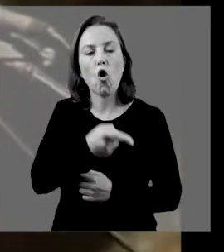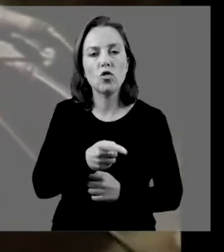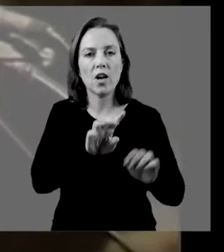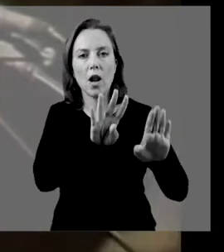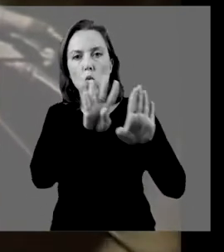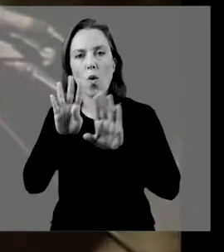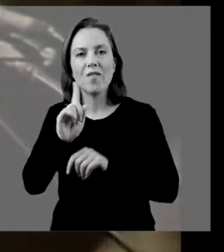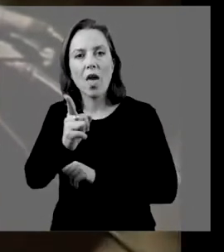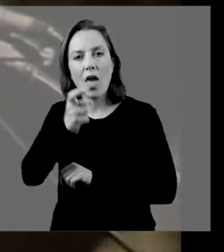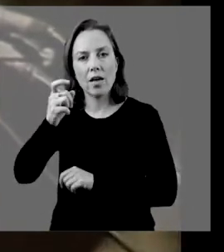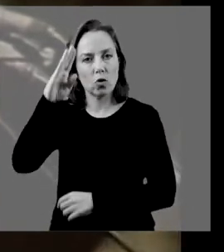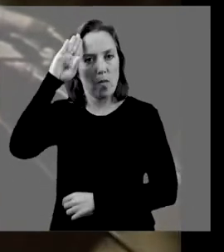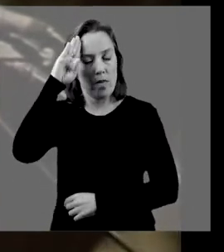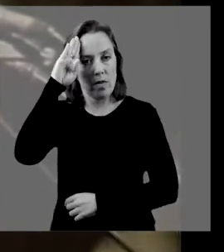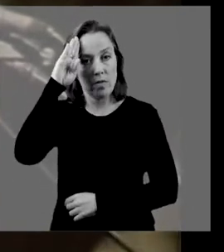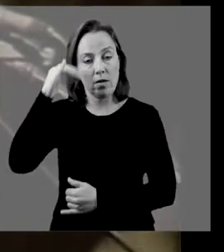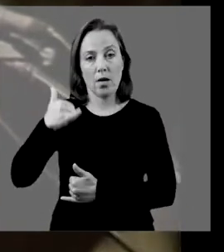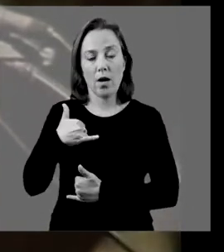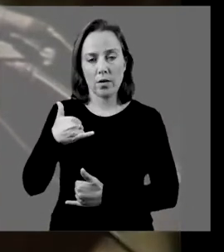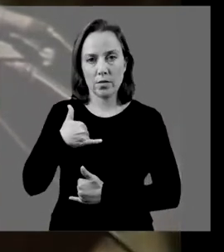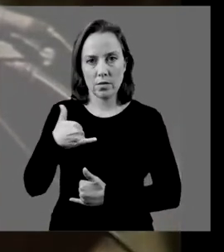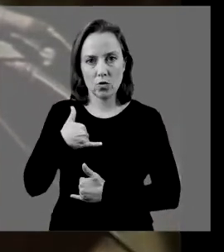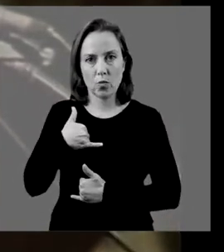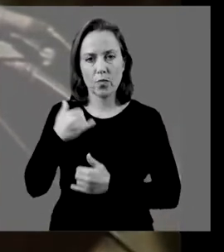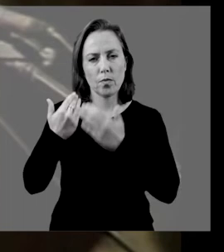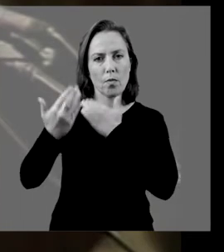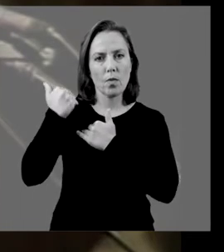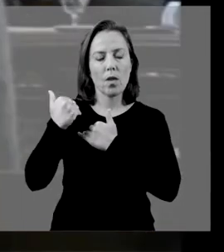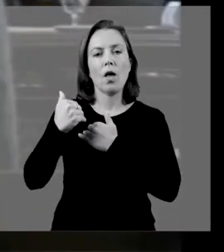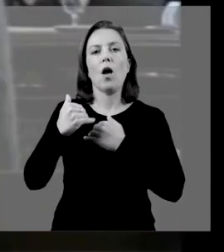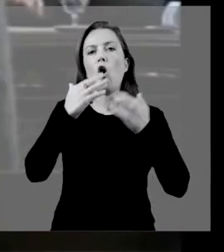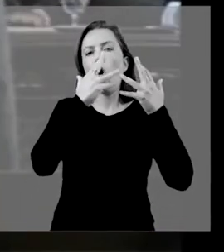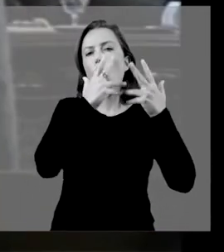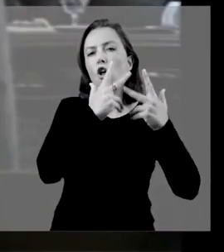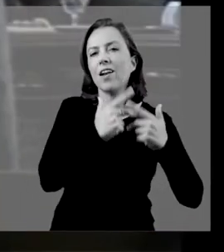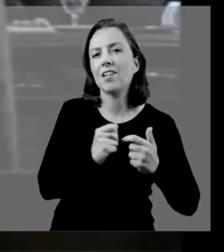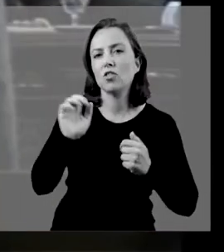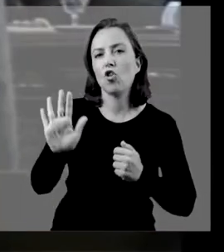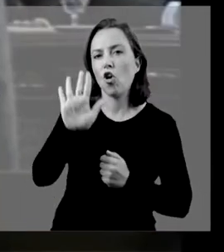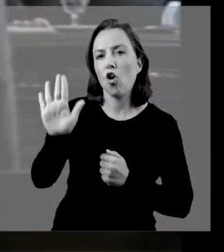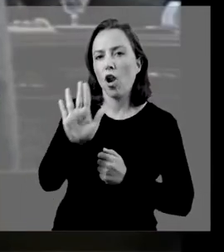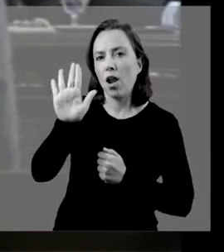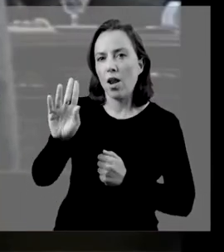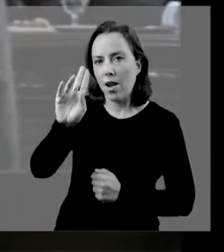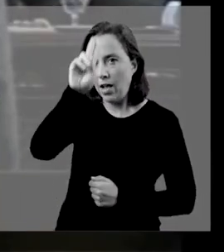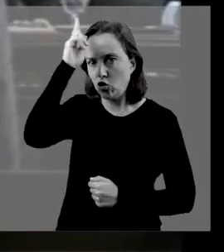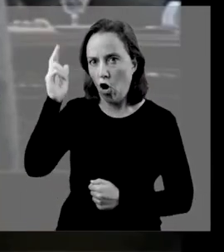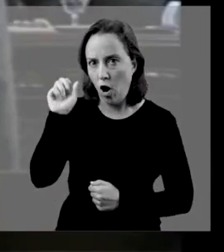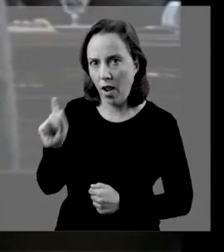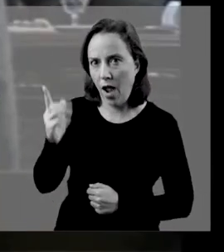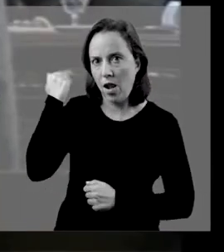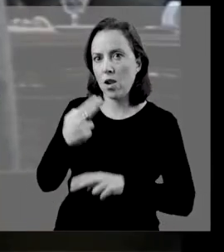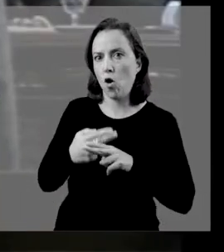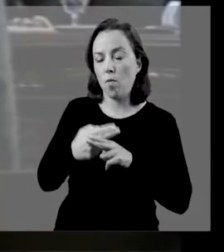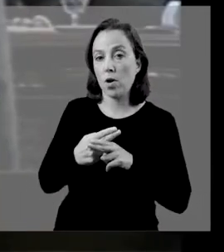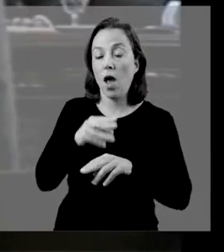de las Fuerzas Armadas durante el llamado proceso de reorganización nacional. Debo prevenirle que el testigo falso